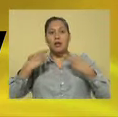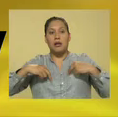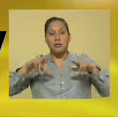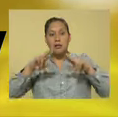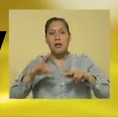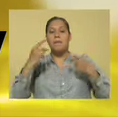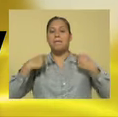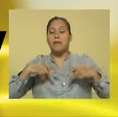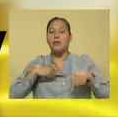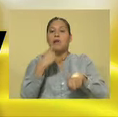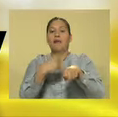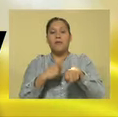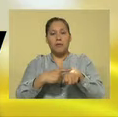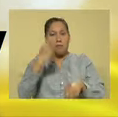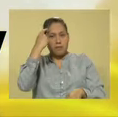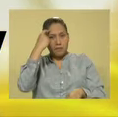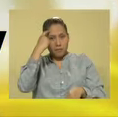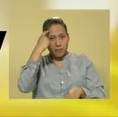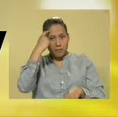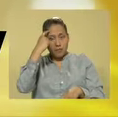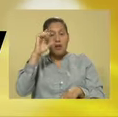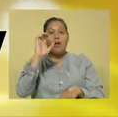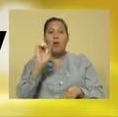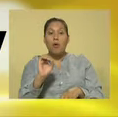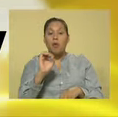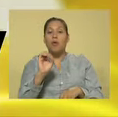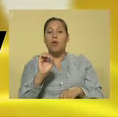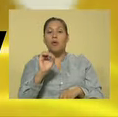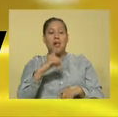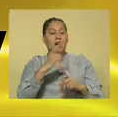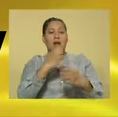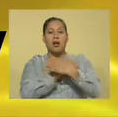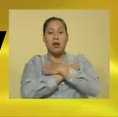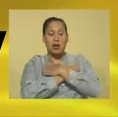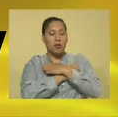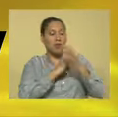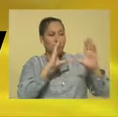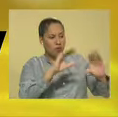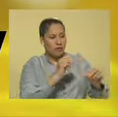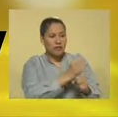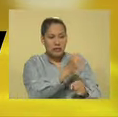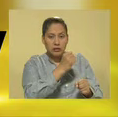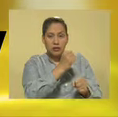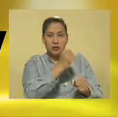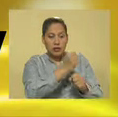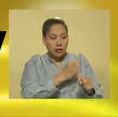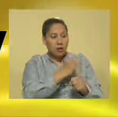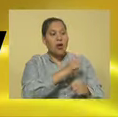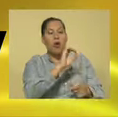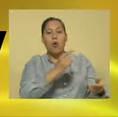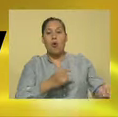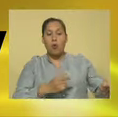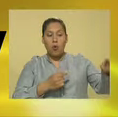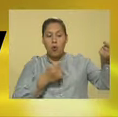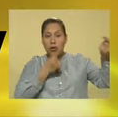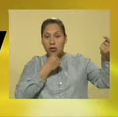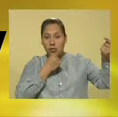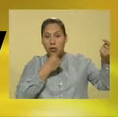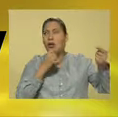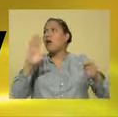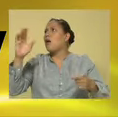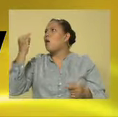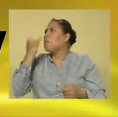algún trastorno mental ni como forma de Educación o formación a los menores se puede